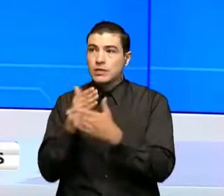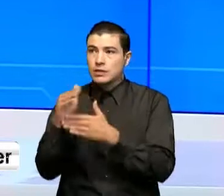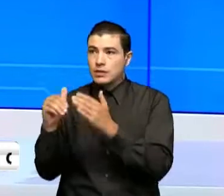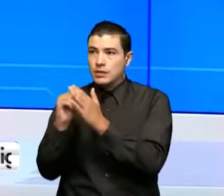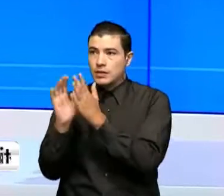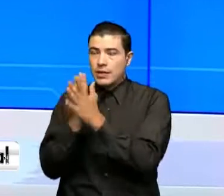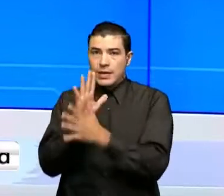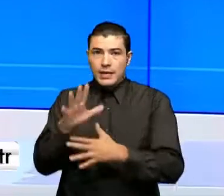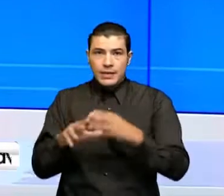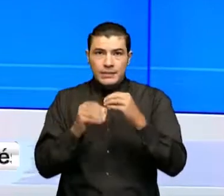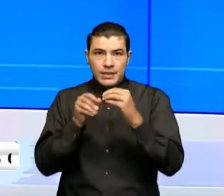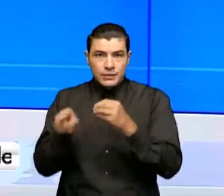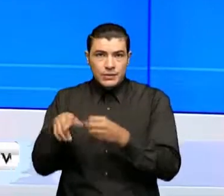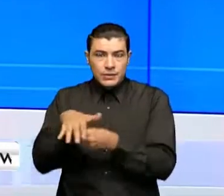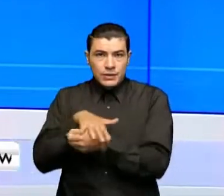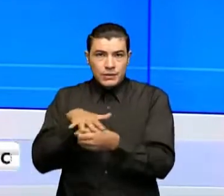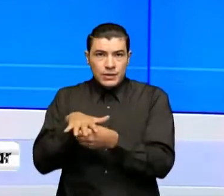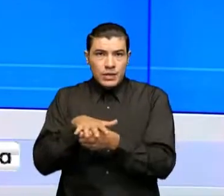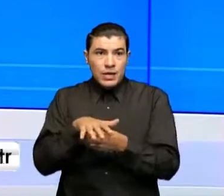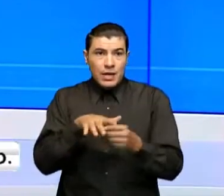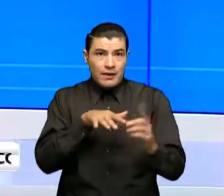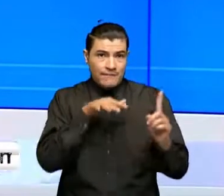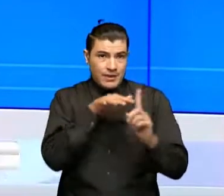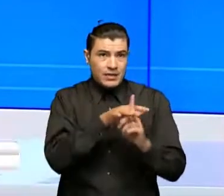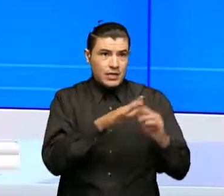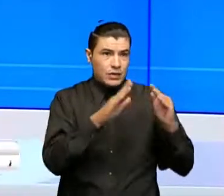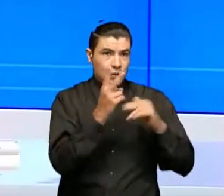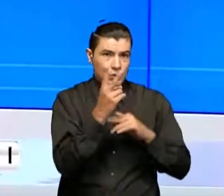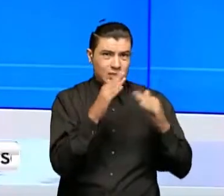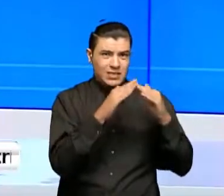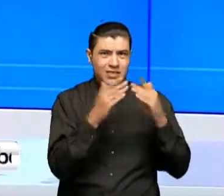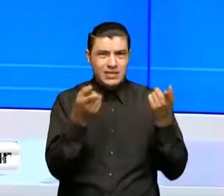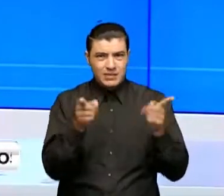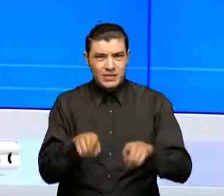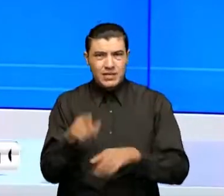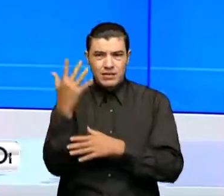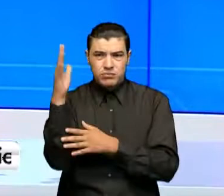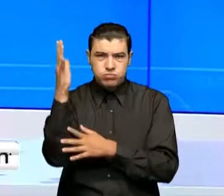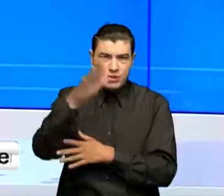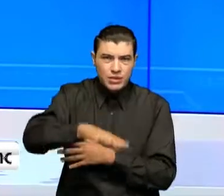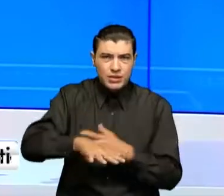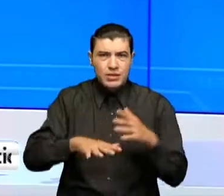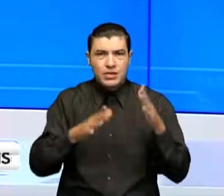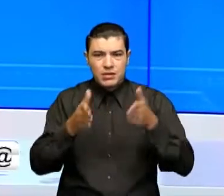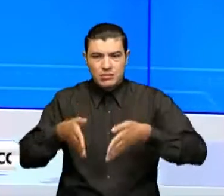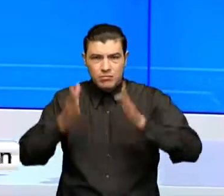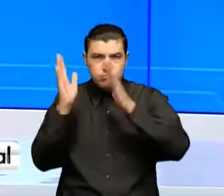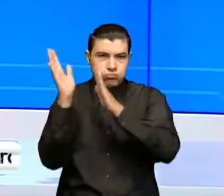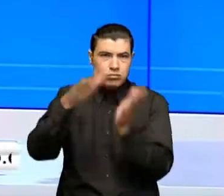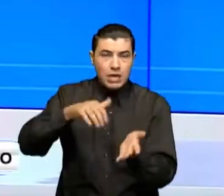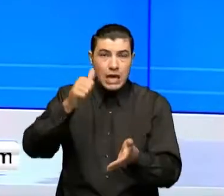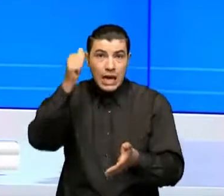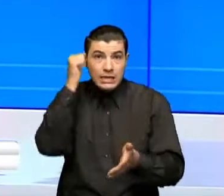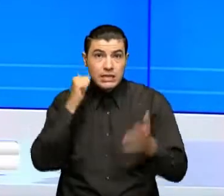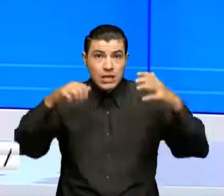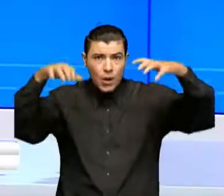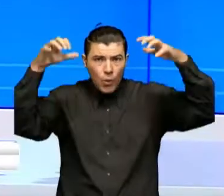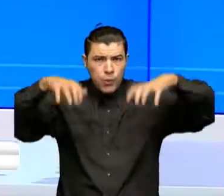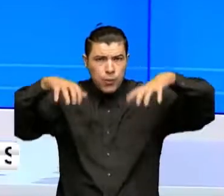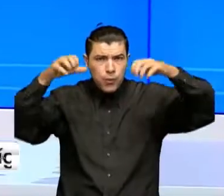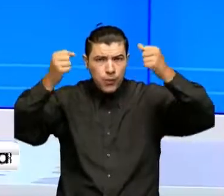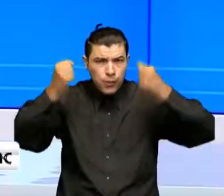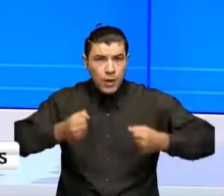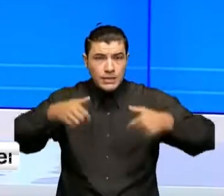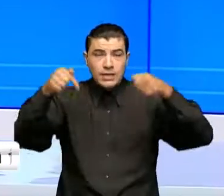pues varias afectaciones sobre todo en dos viviendas así como la caída de árboles y de muros dejaron las lluvias del día anterior que cayeron con fuerza